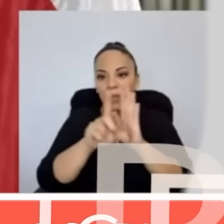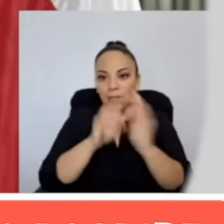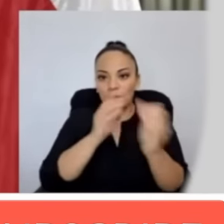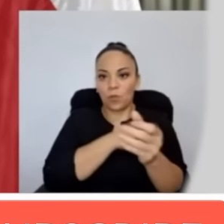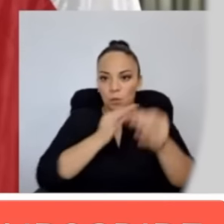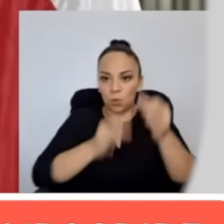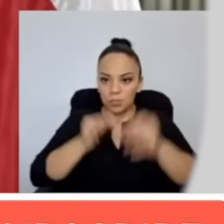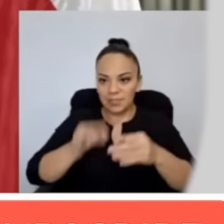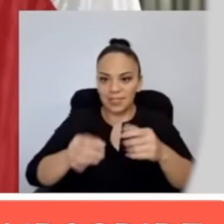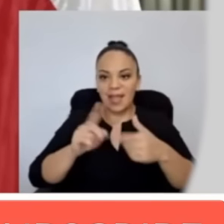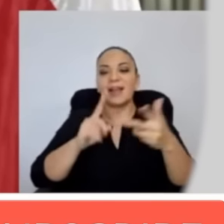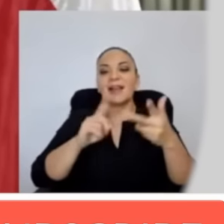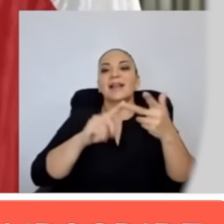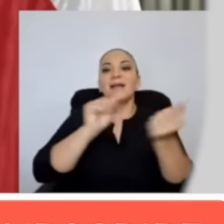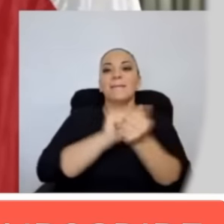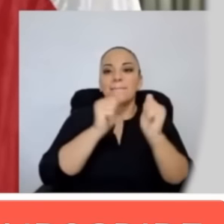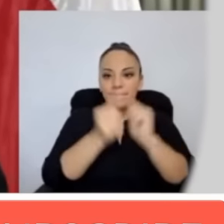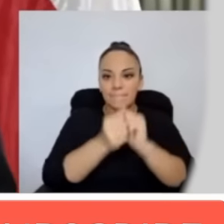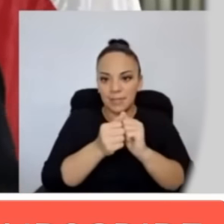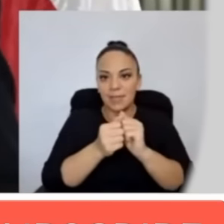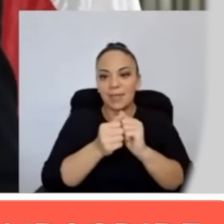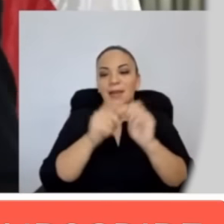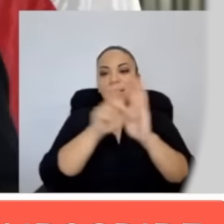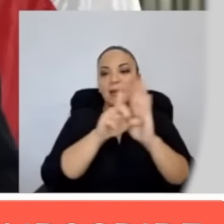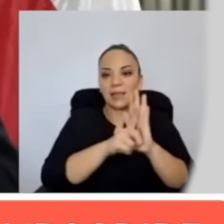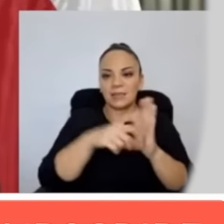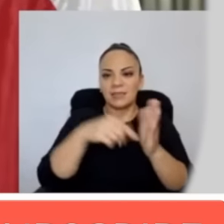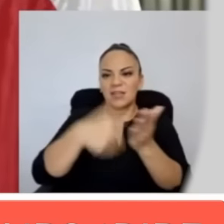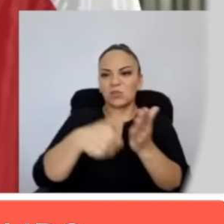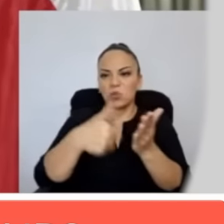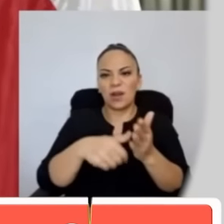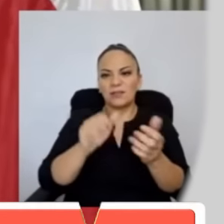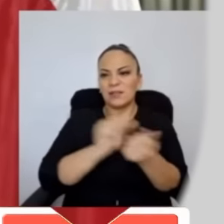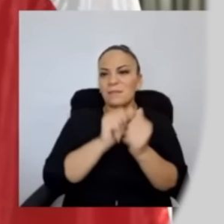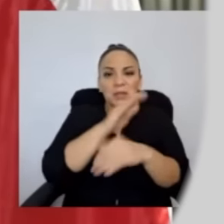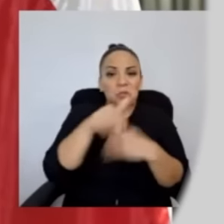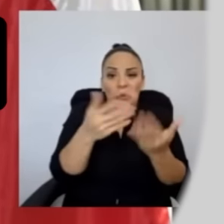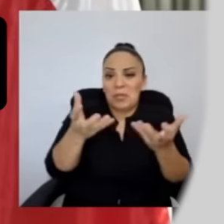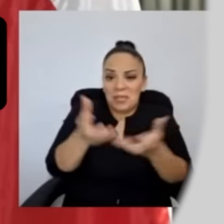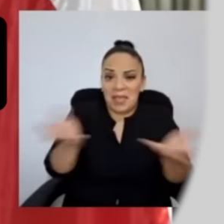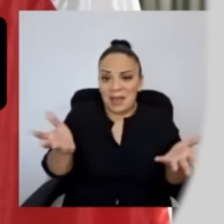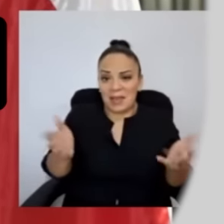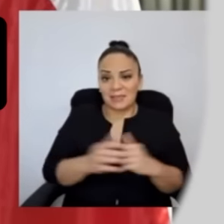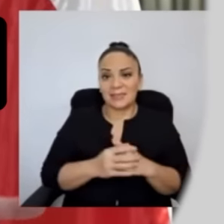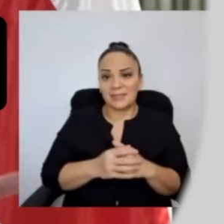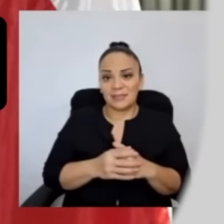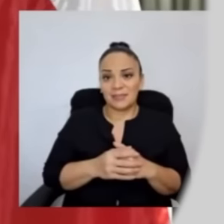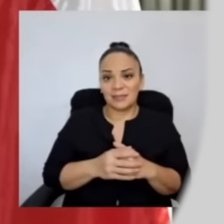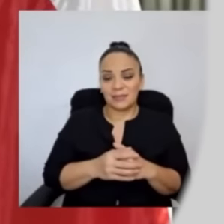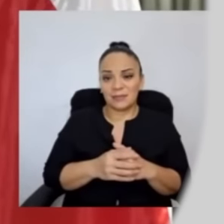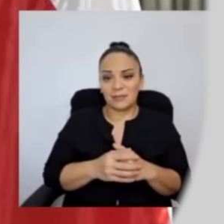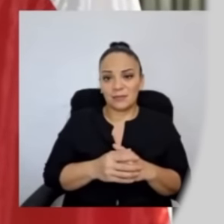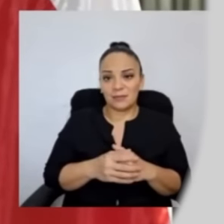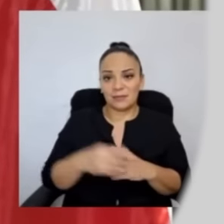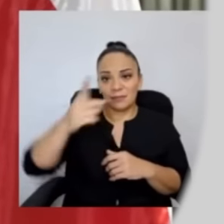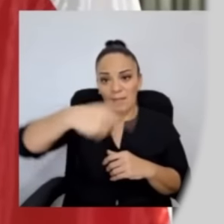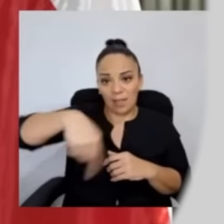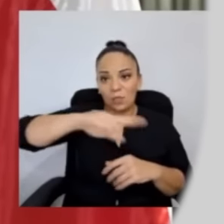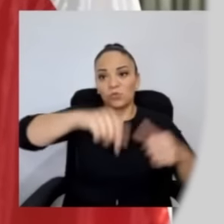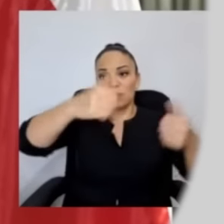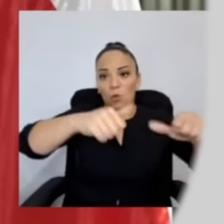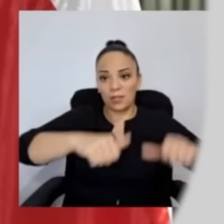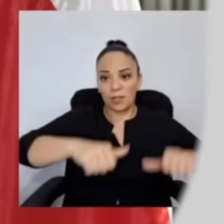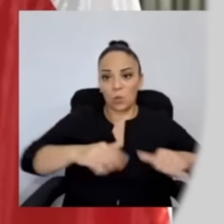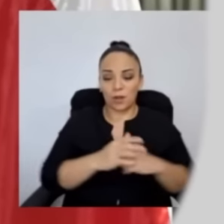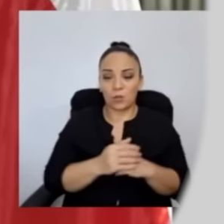Judicial, cambiar las leyes electorales, cambiar lo que ellos quieran y se pongan de acuerdo. Y